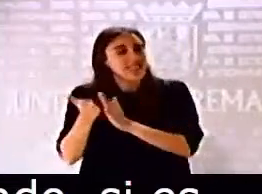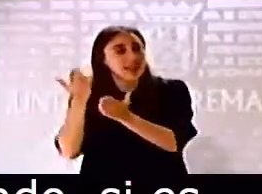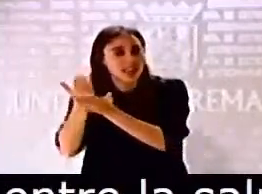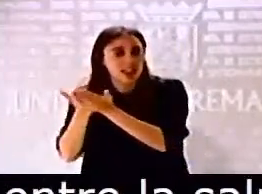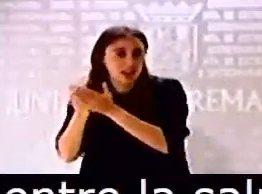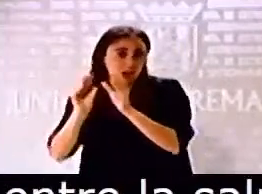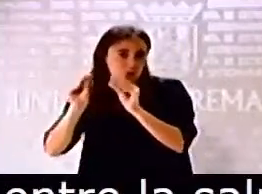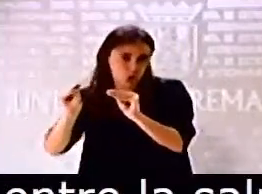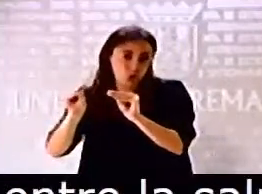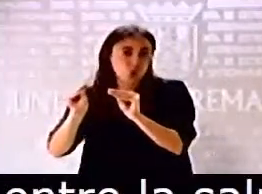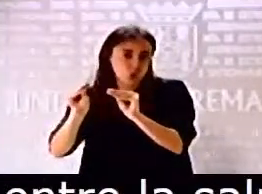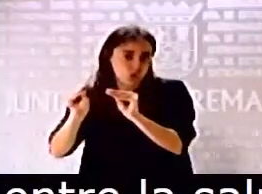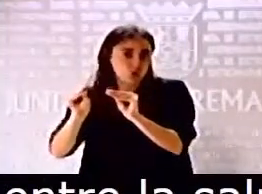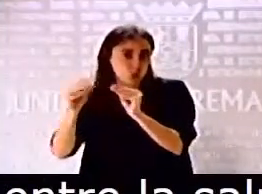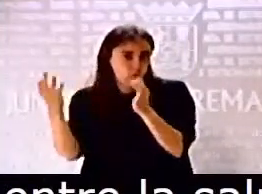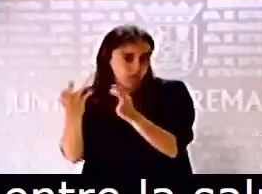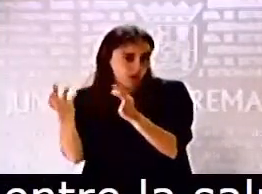tener.